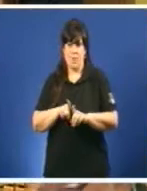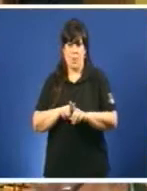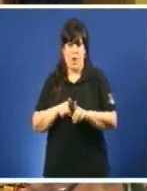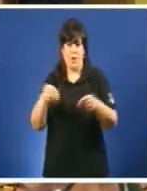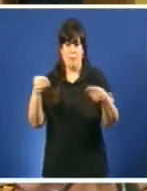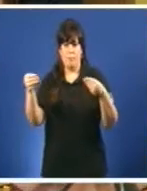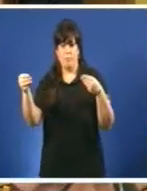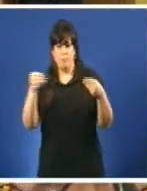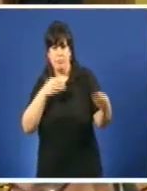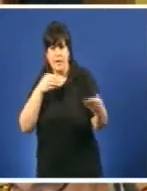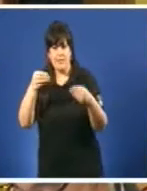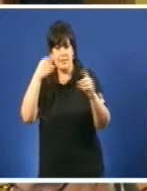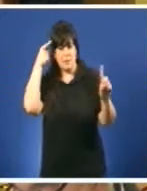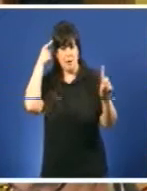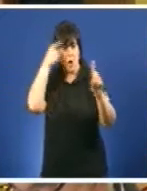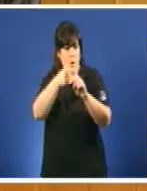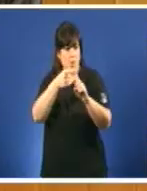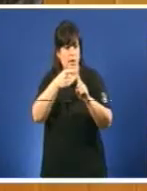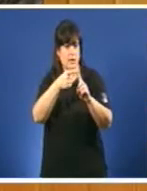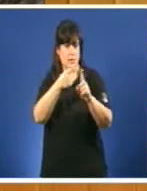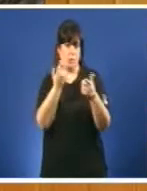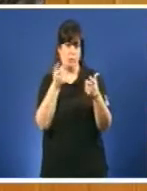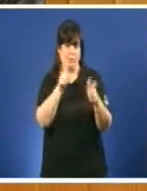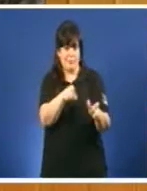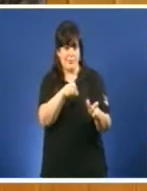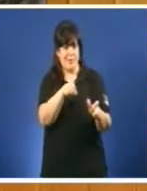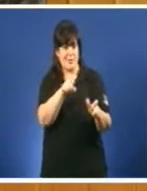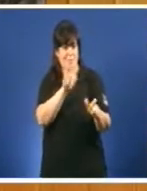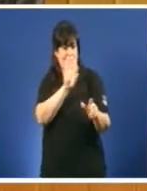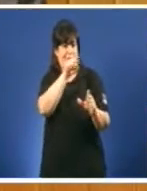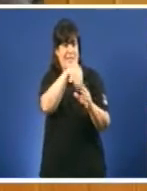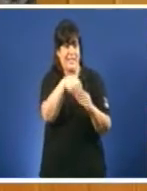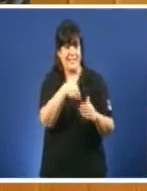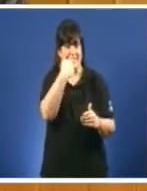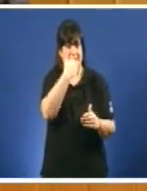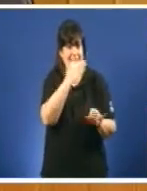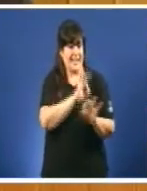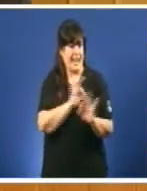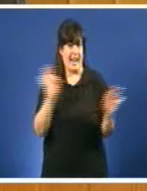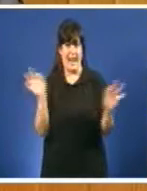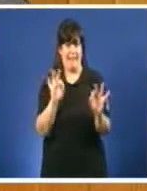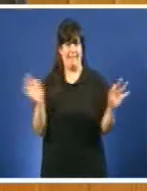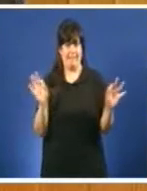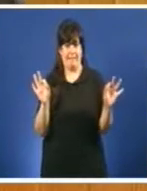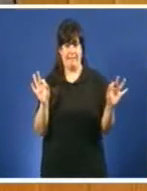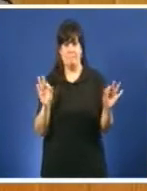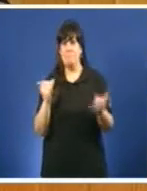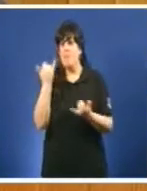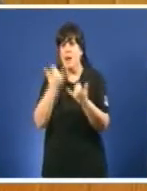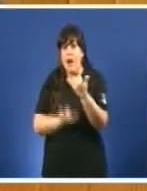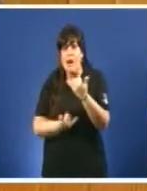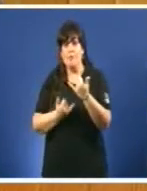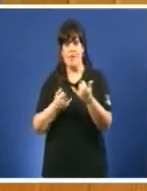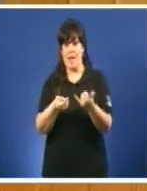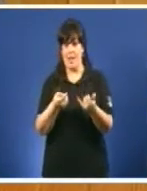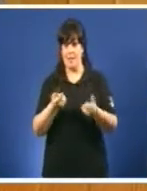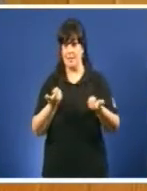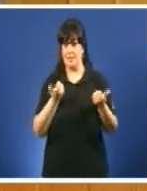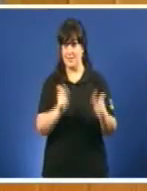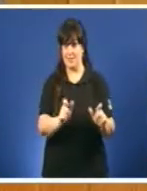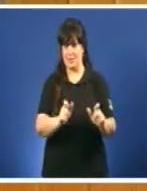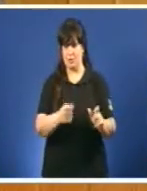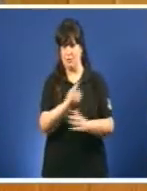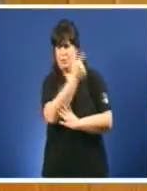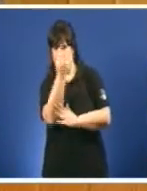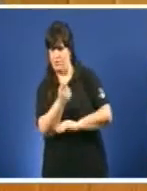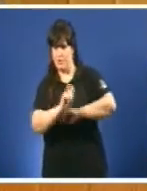Galiza é estratégico. Nestes orzamentos, por tanto, non hai ningún deseño estratégico para desenvolver a